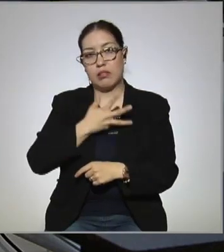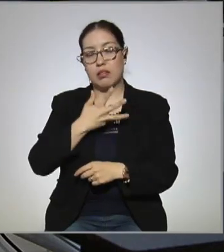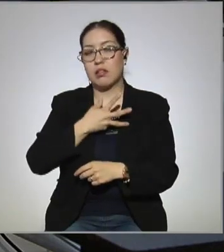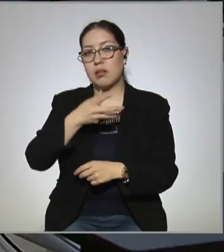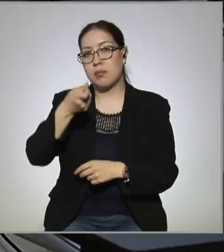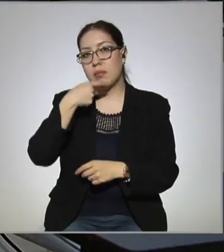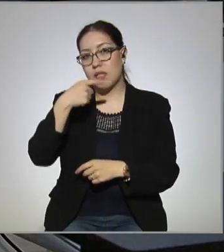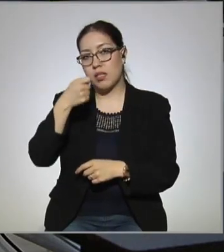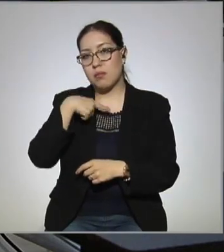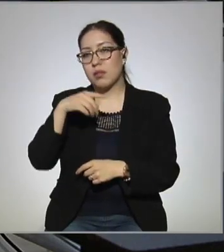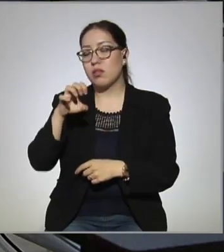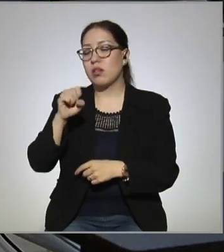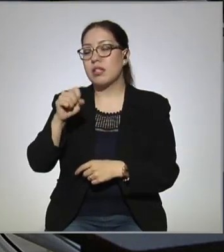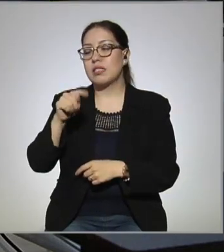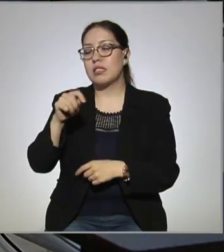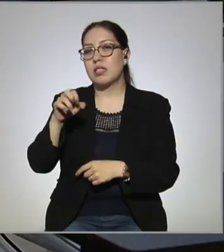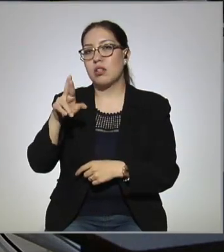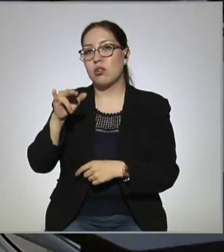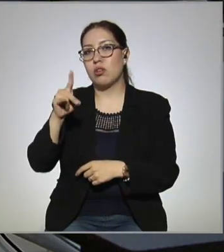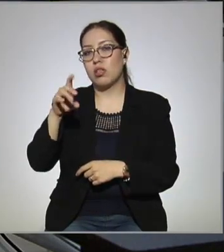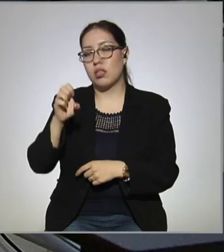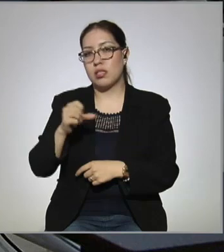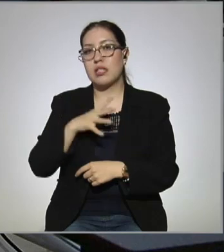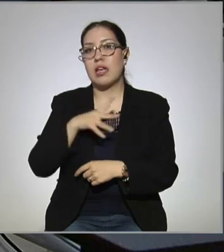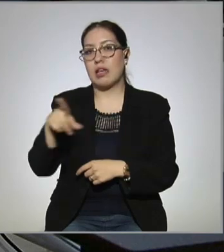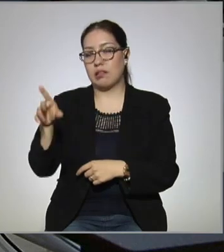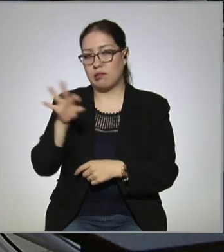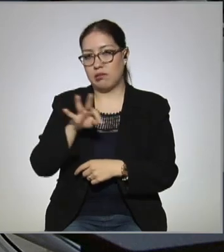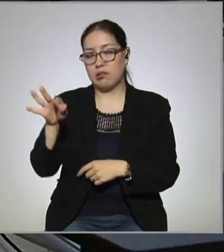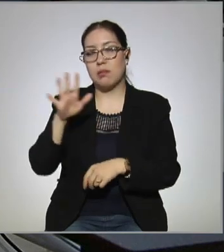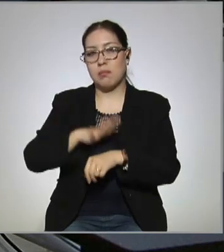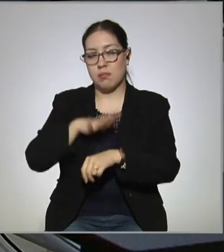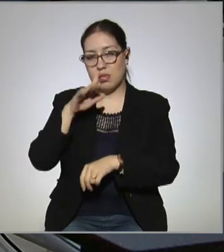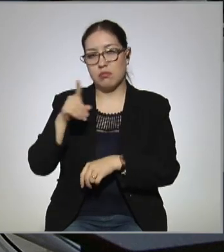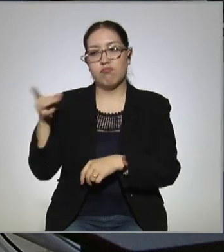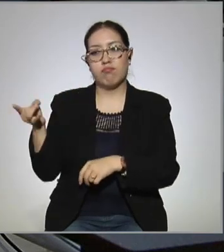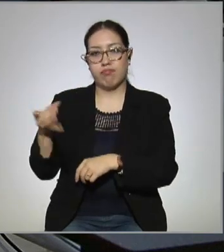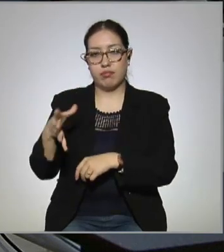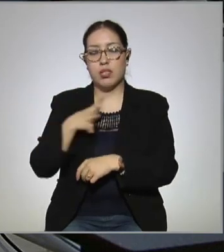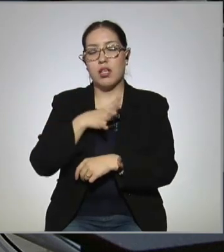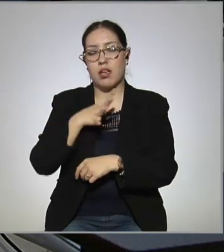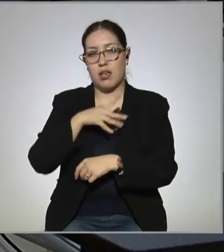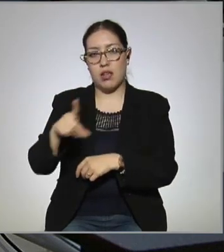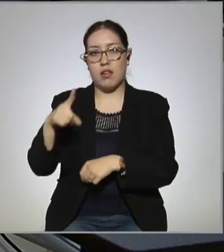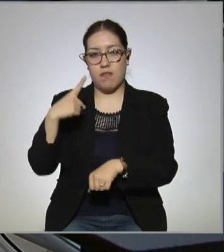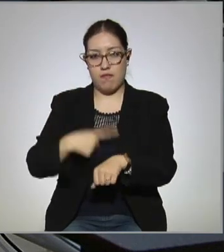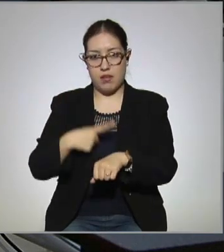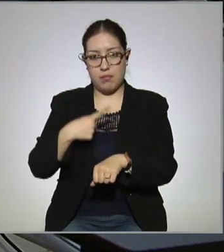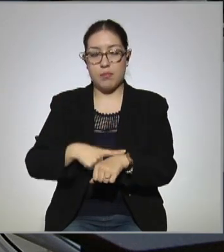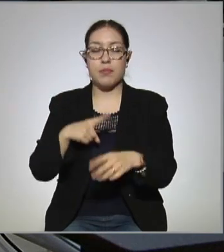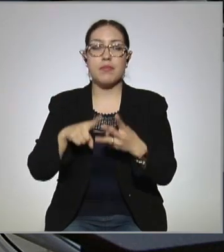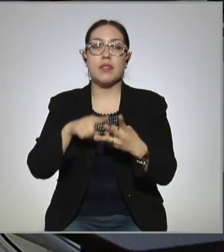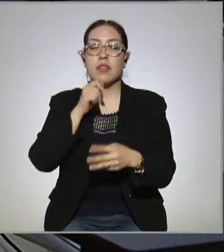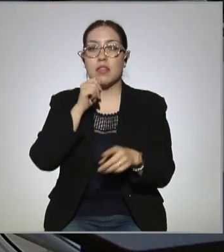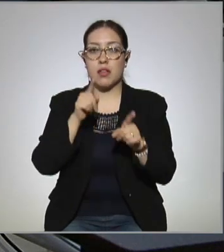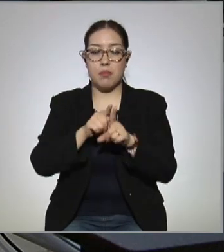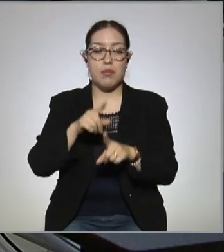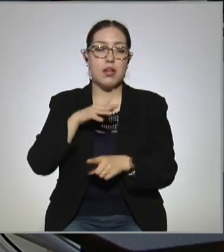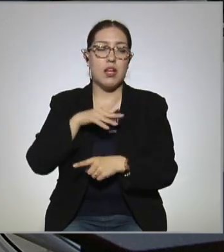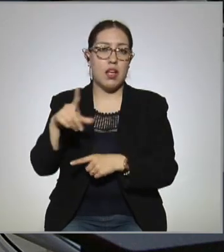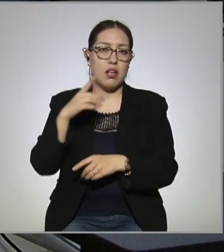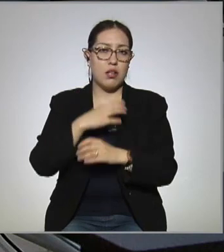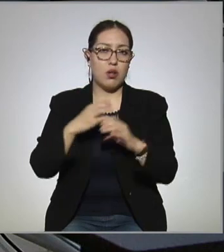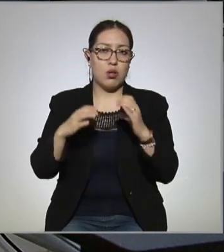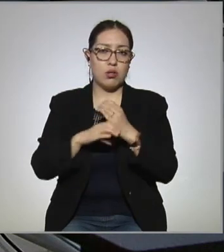como esteroides, tienen más riesgo de lesión en manguito rotador. Como factores extrínsecos encontramos los factores